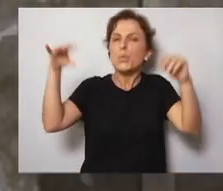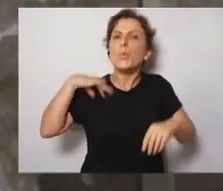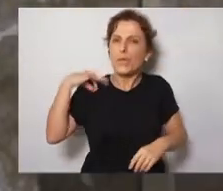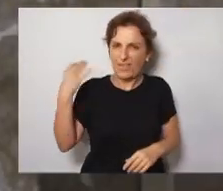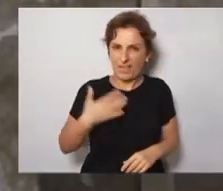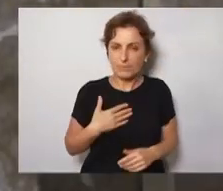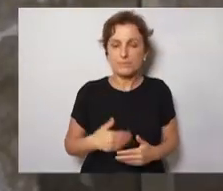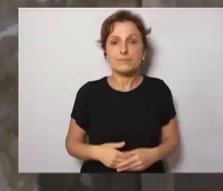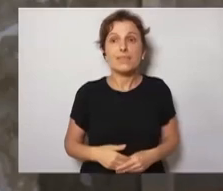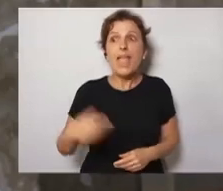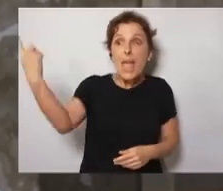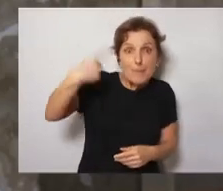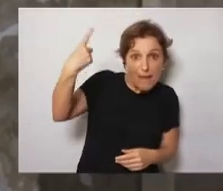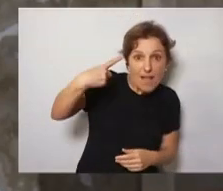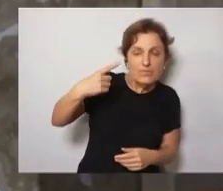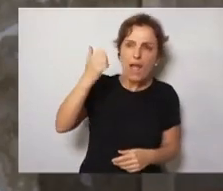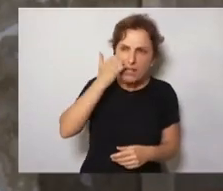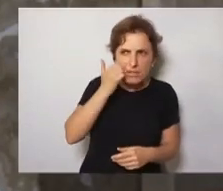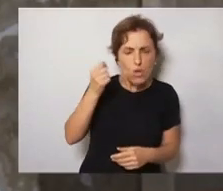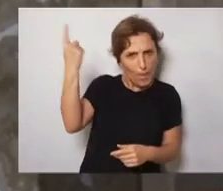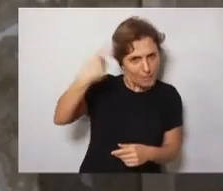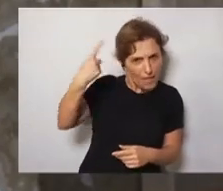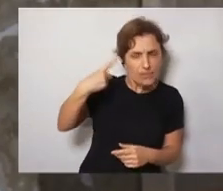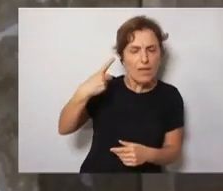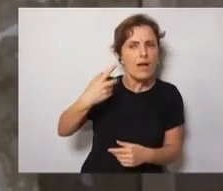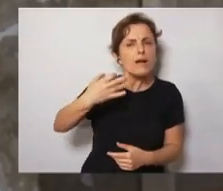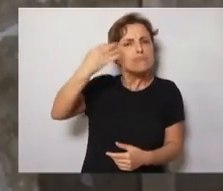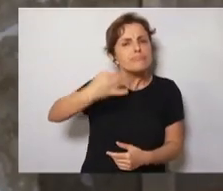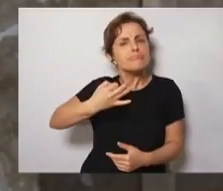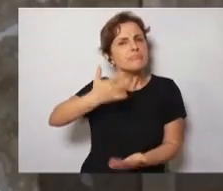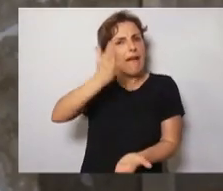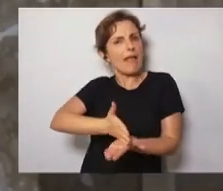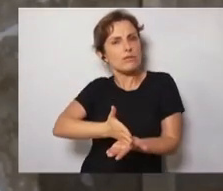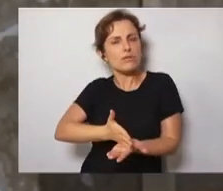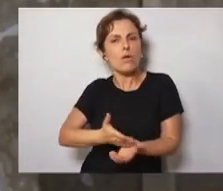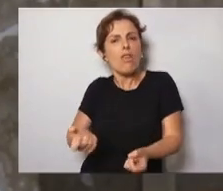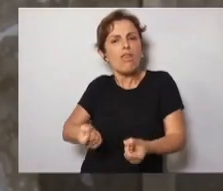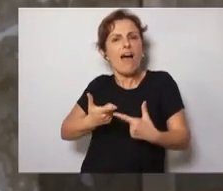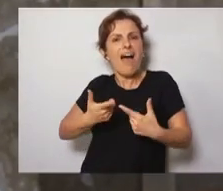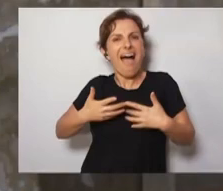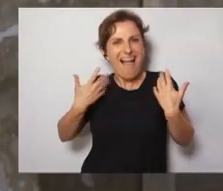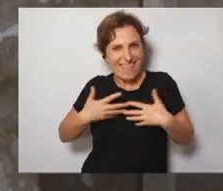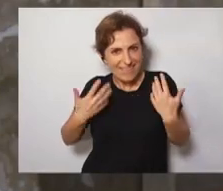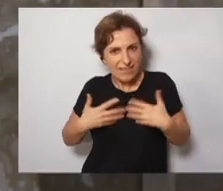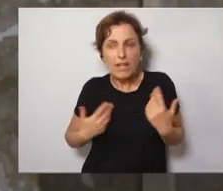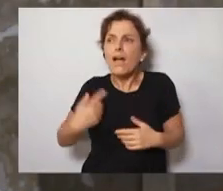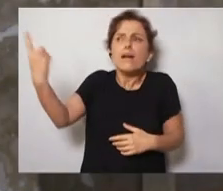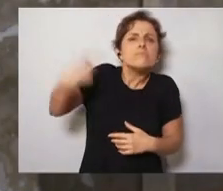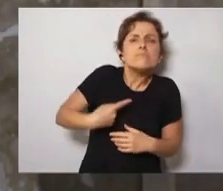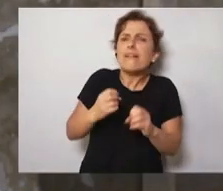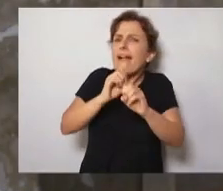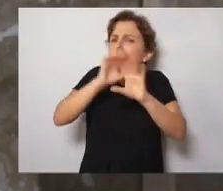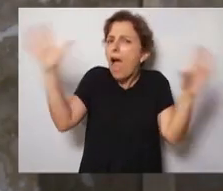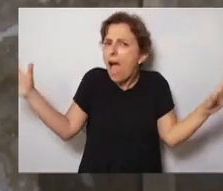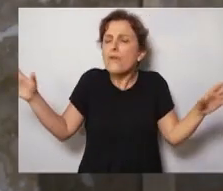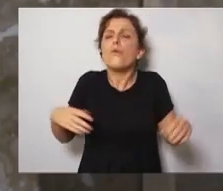los preceptos del señor son rectos alegran el corazón los mandamientos del señor son claros